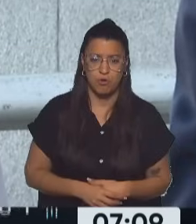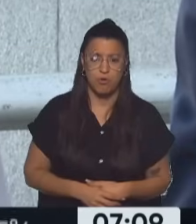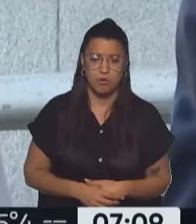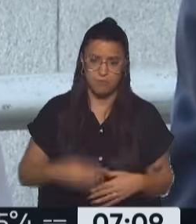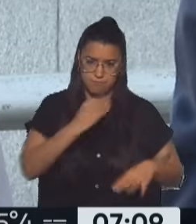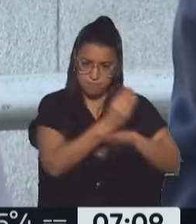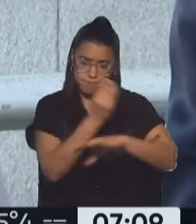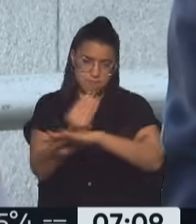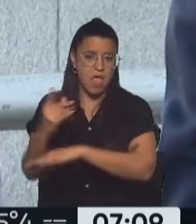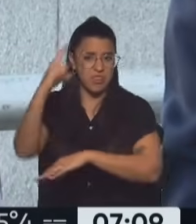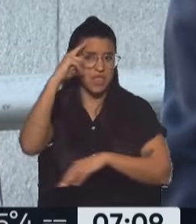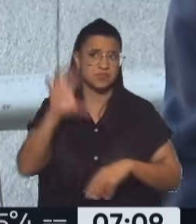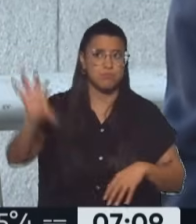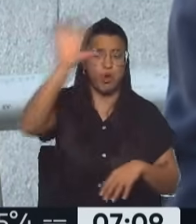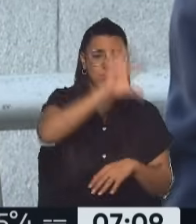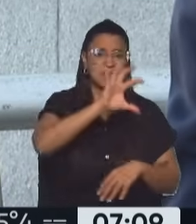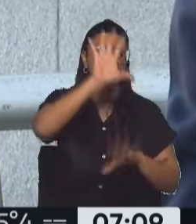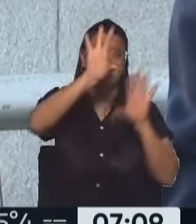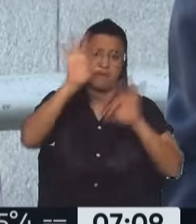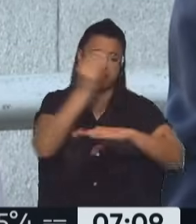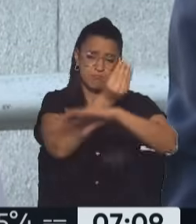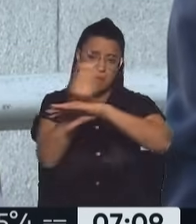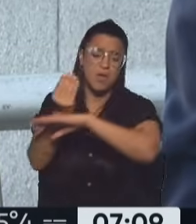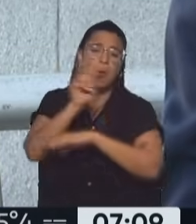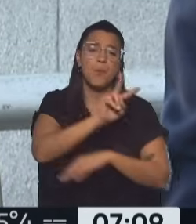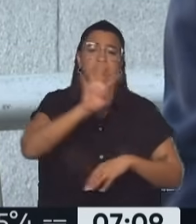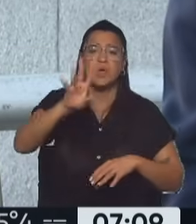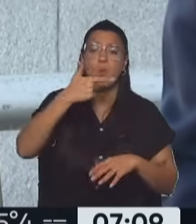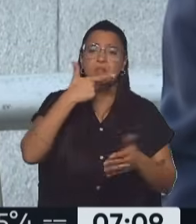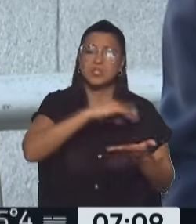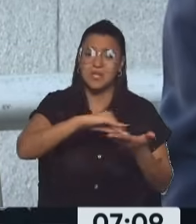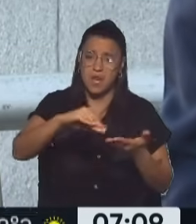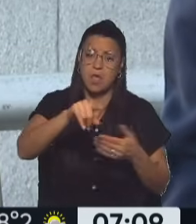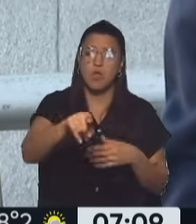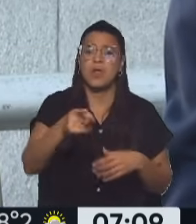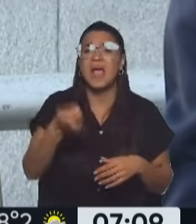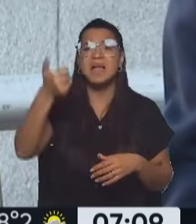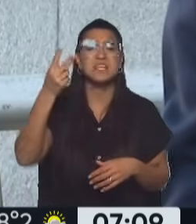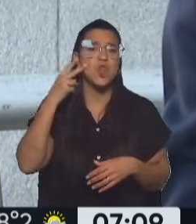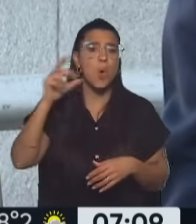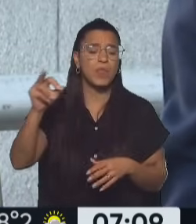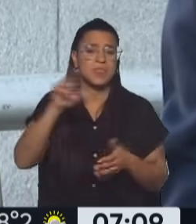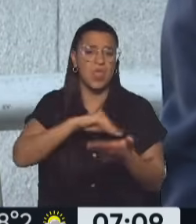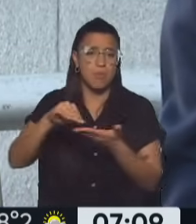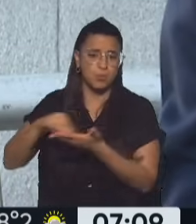en las 10 provincias de Juntos por el Cambio, a los 24 senadores, a los casi 90 diputados,